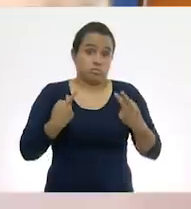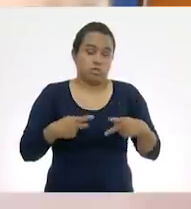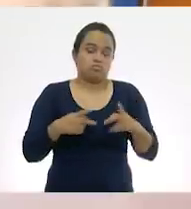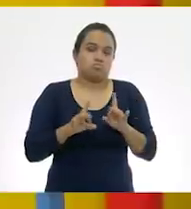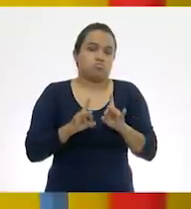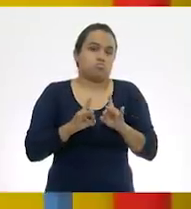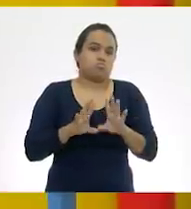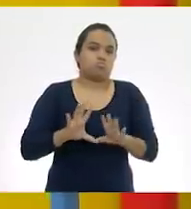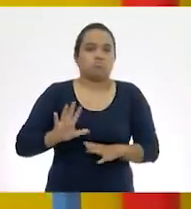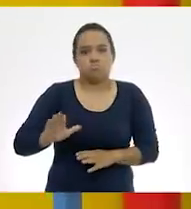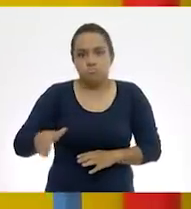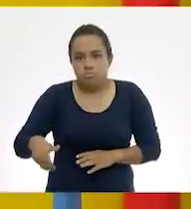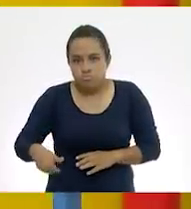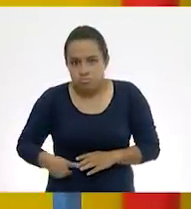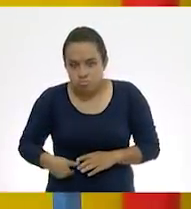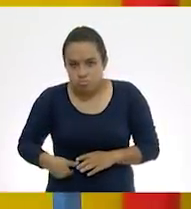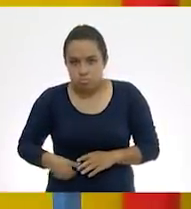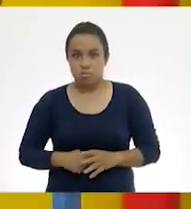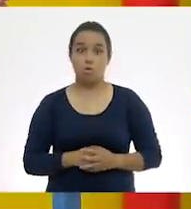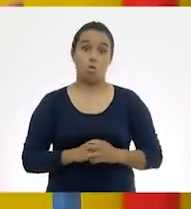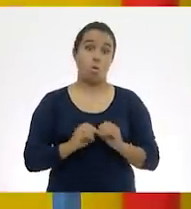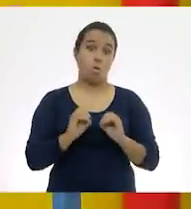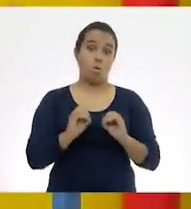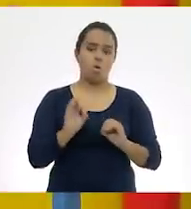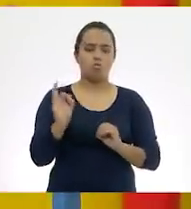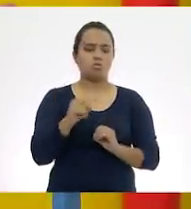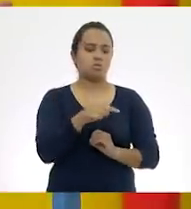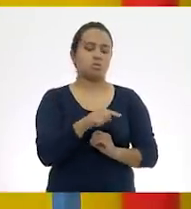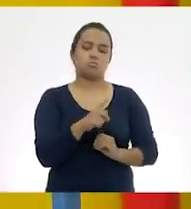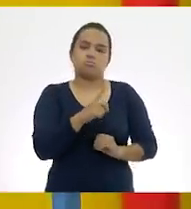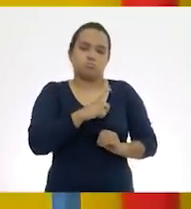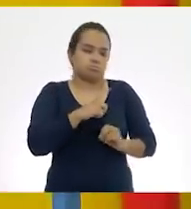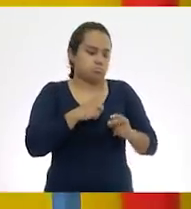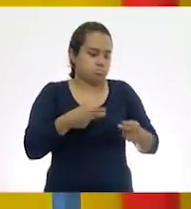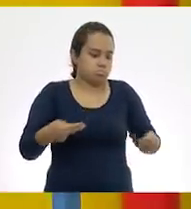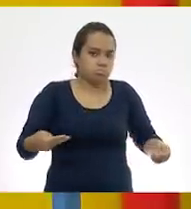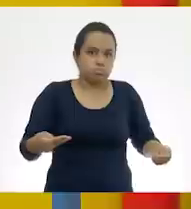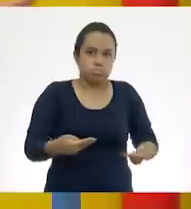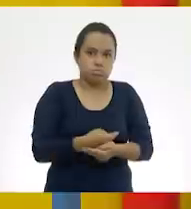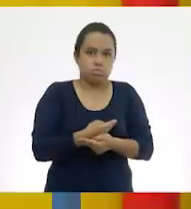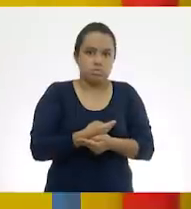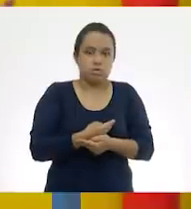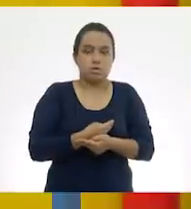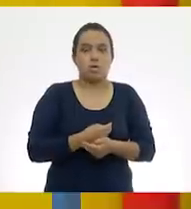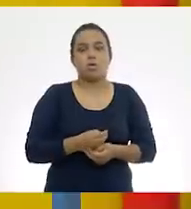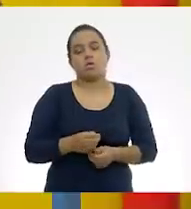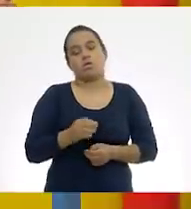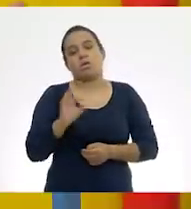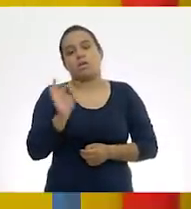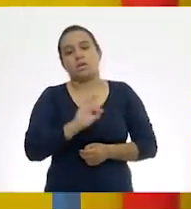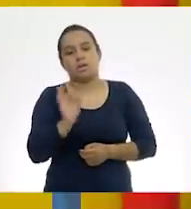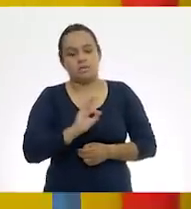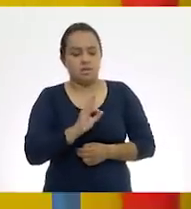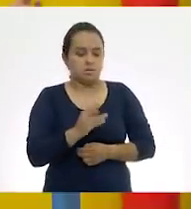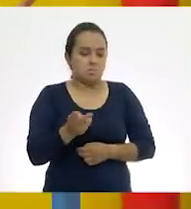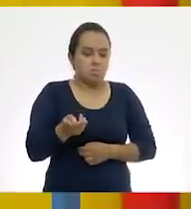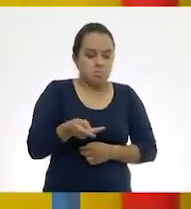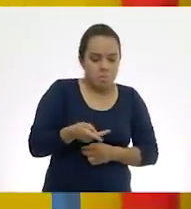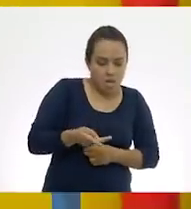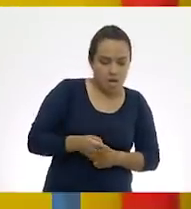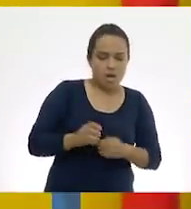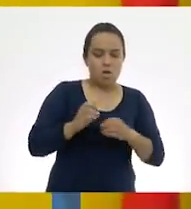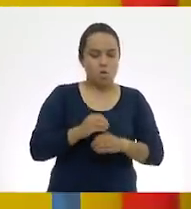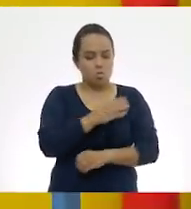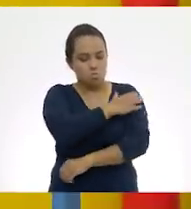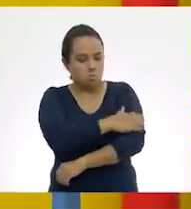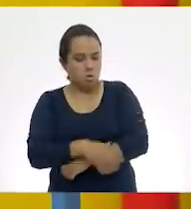un accidente o probablemente desde el nacimiento nacen o pierden alguna extremidad a lo largo